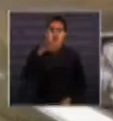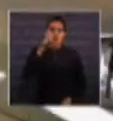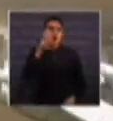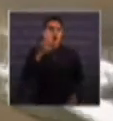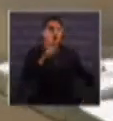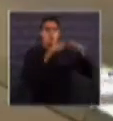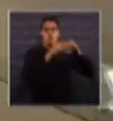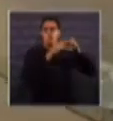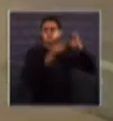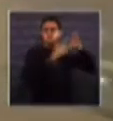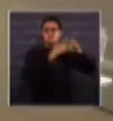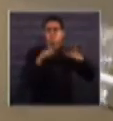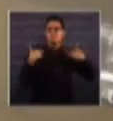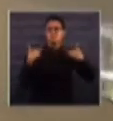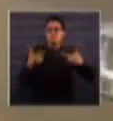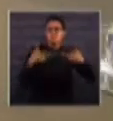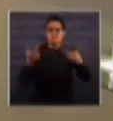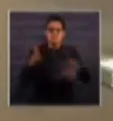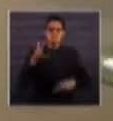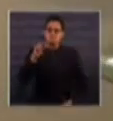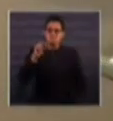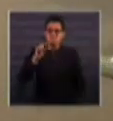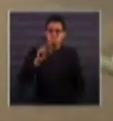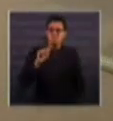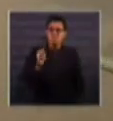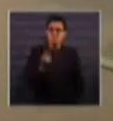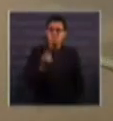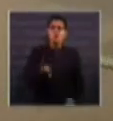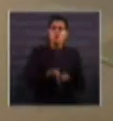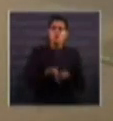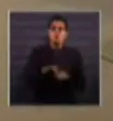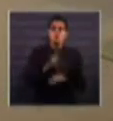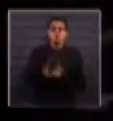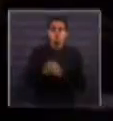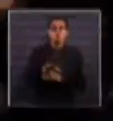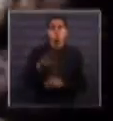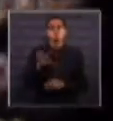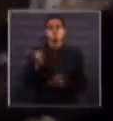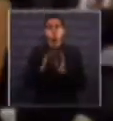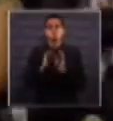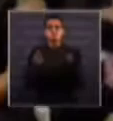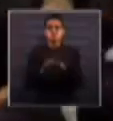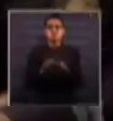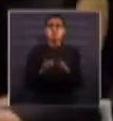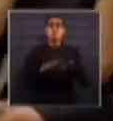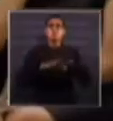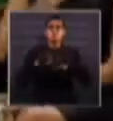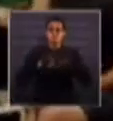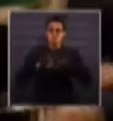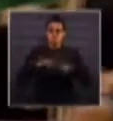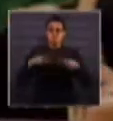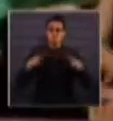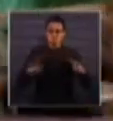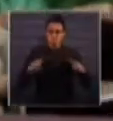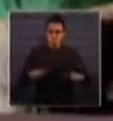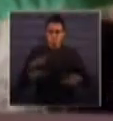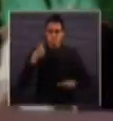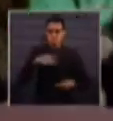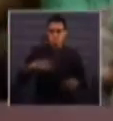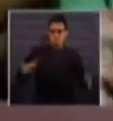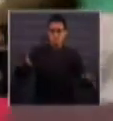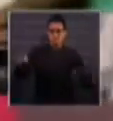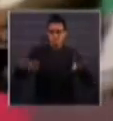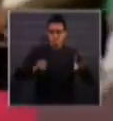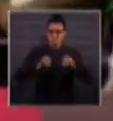gran asidero que tienen unos para criticar y Diego, si no, pues para afrontarlo y tratar de también plantear lo que él llama un golpe de timón,